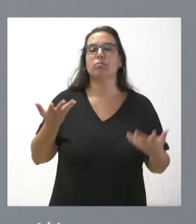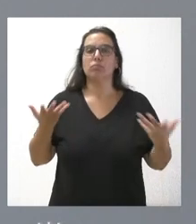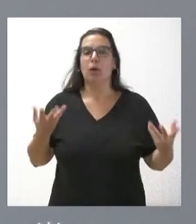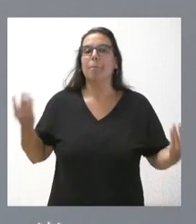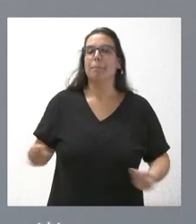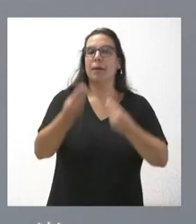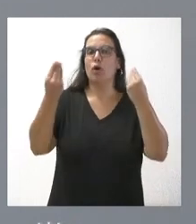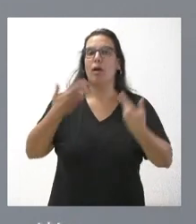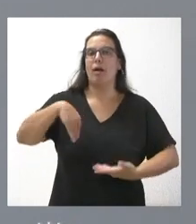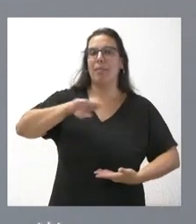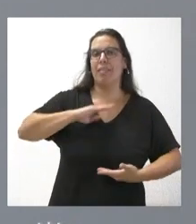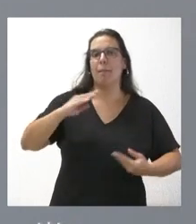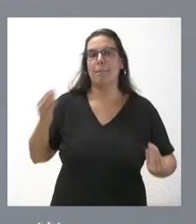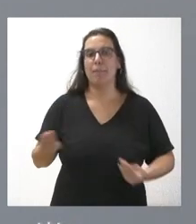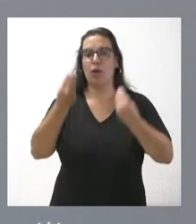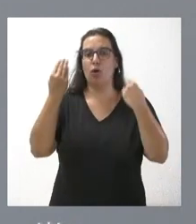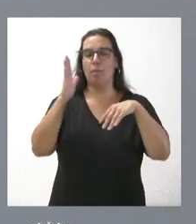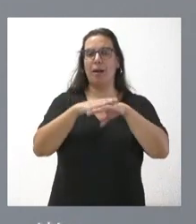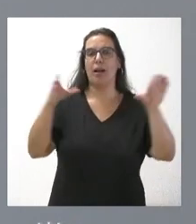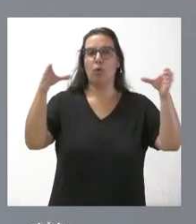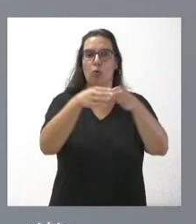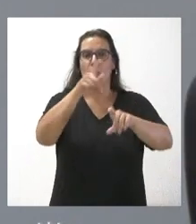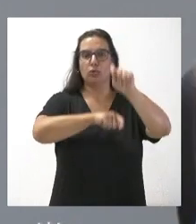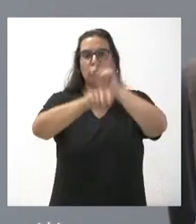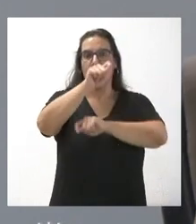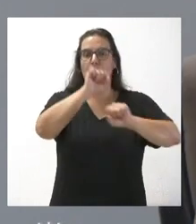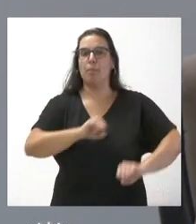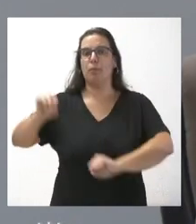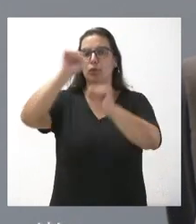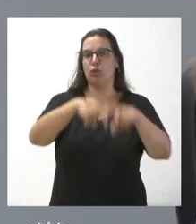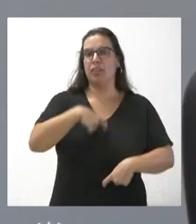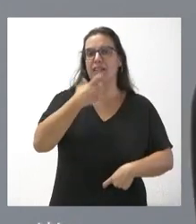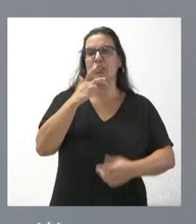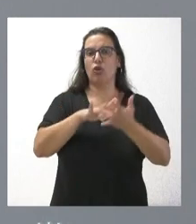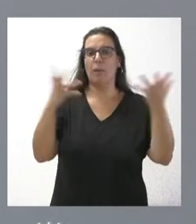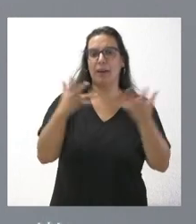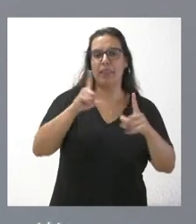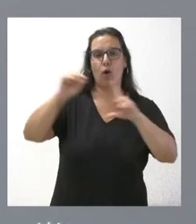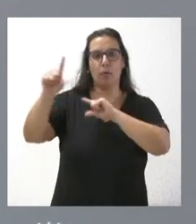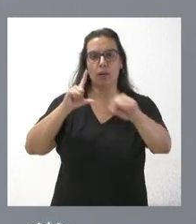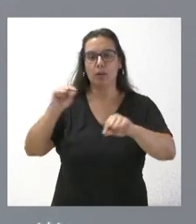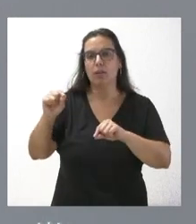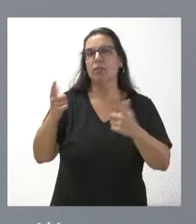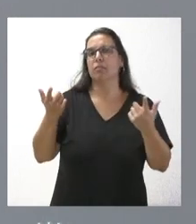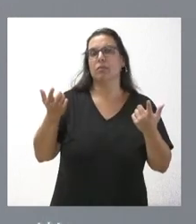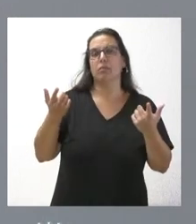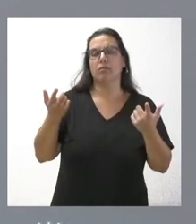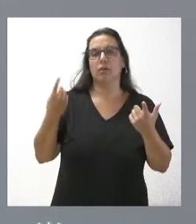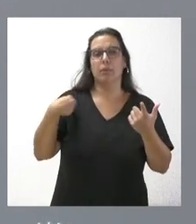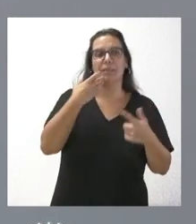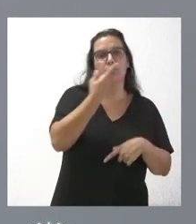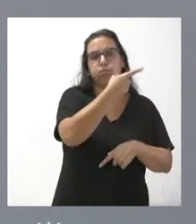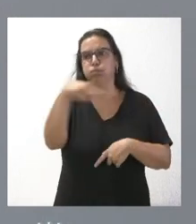la capacitación de las agrupaciones y asociaciones para atender situaciones de emergencia, de evacuación, el albergue o confinamiento de la